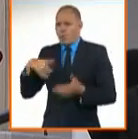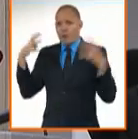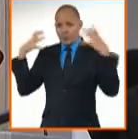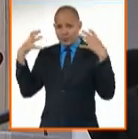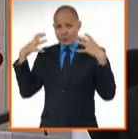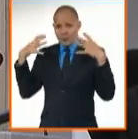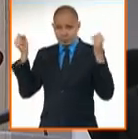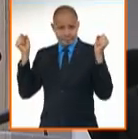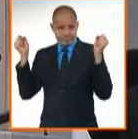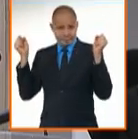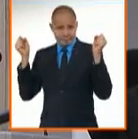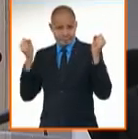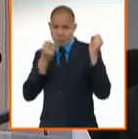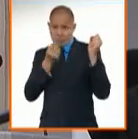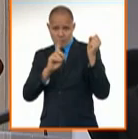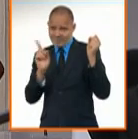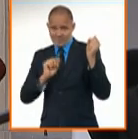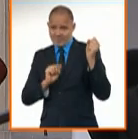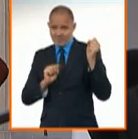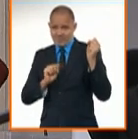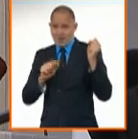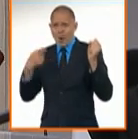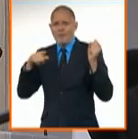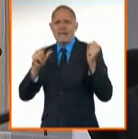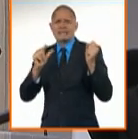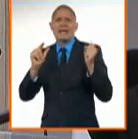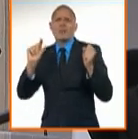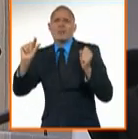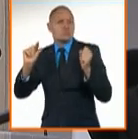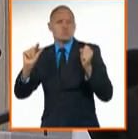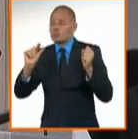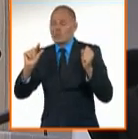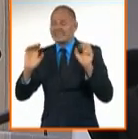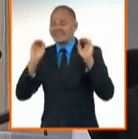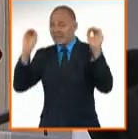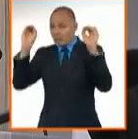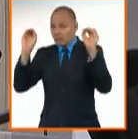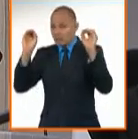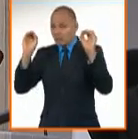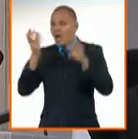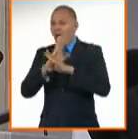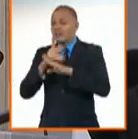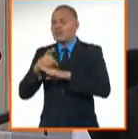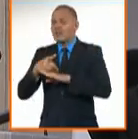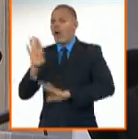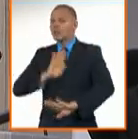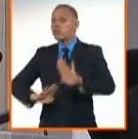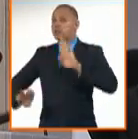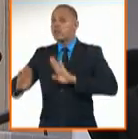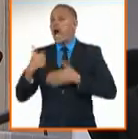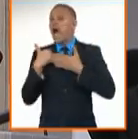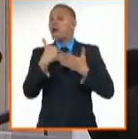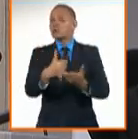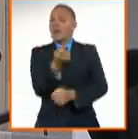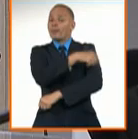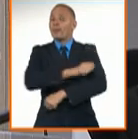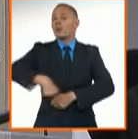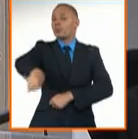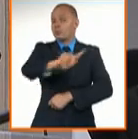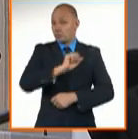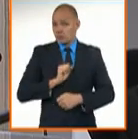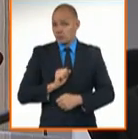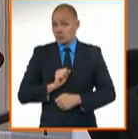en los portadores energéticos ya sea electricidad o de combustible y que muchas de las limitaciones que hoy tienen las